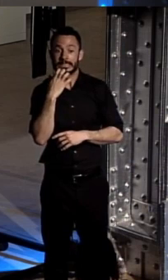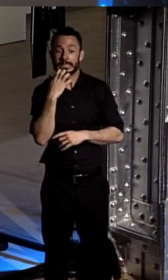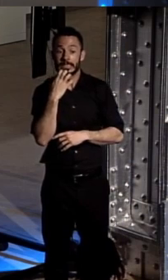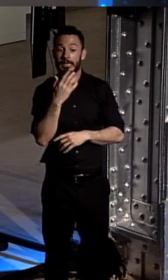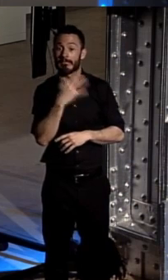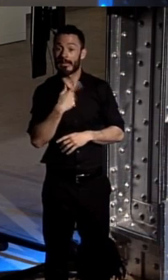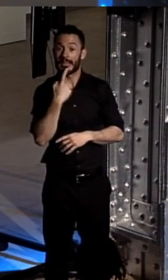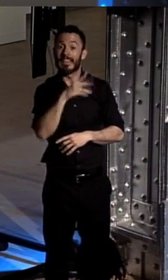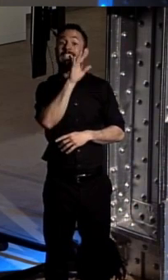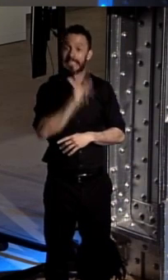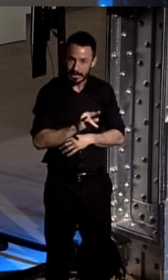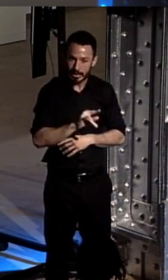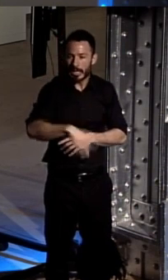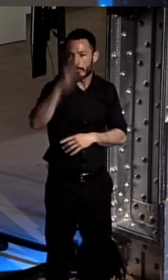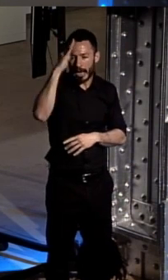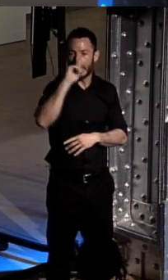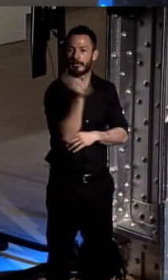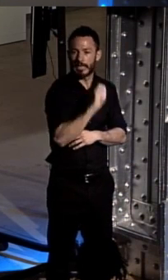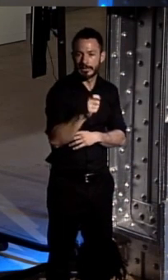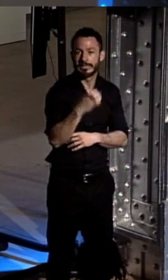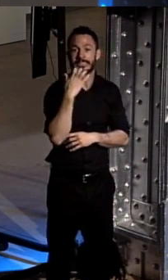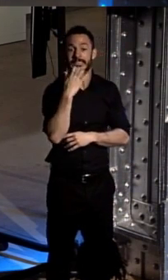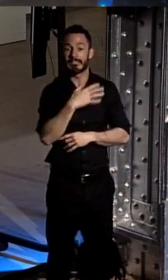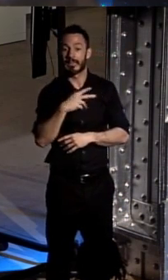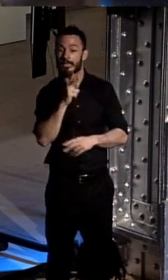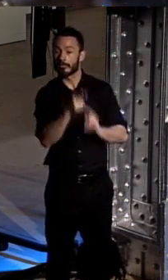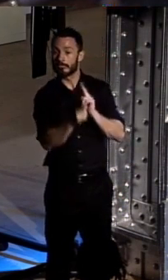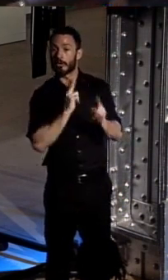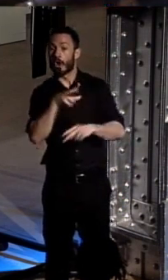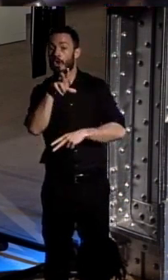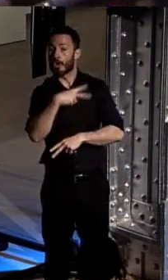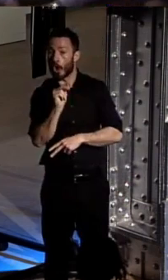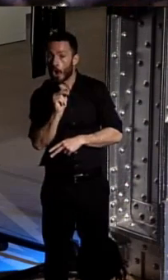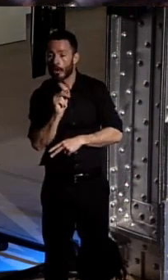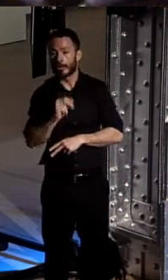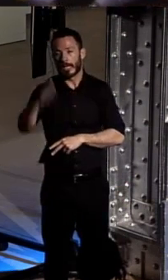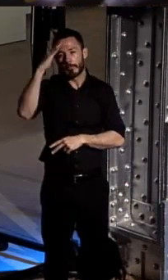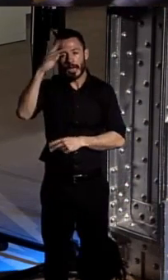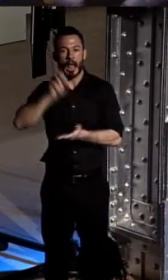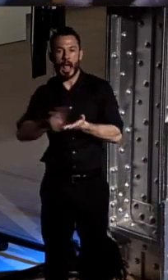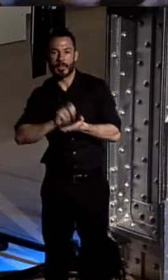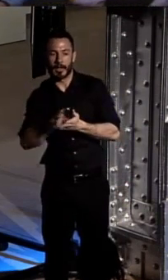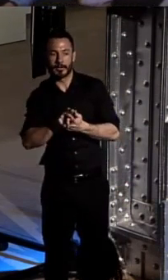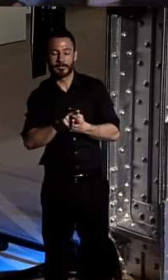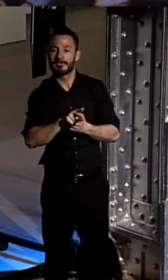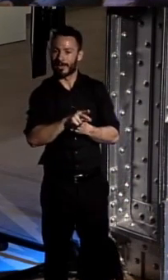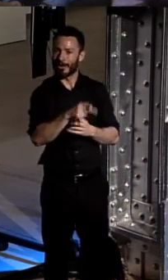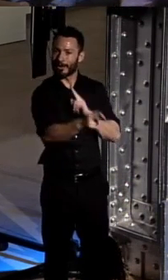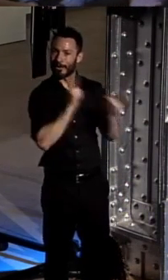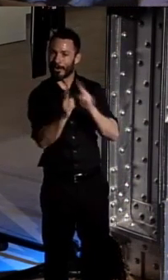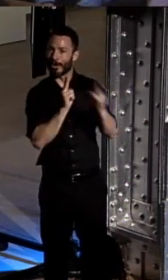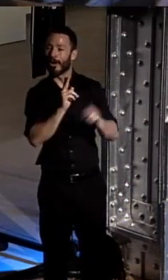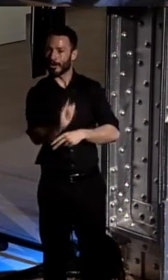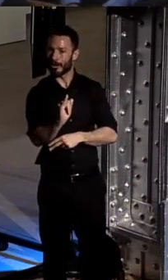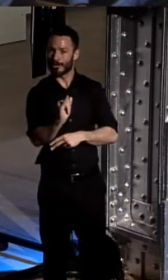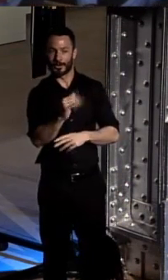no, imagina que caminas por tu casa. Yo no te puedo hacer preguntas porque un paciente vegetativo no habla, no responde. Y entonces una vez que tengo un dispositivo comunicacional